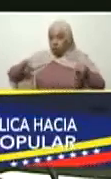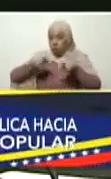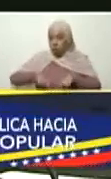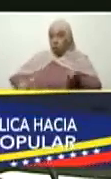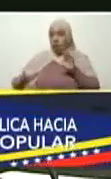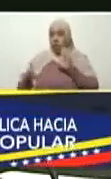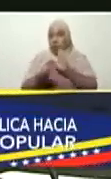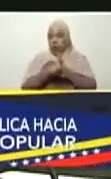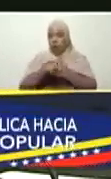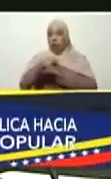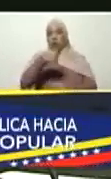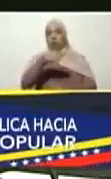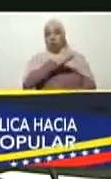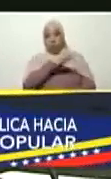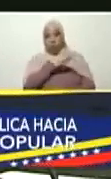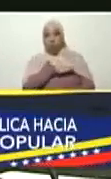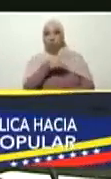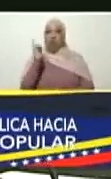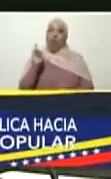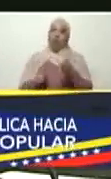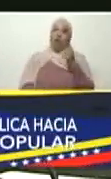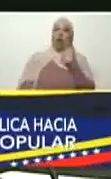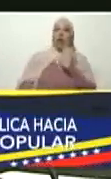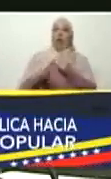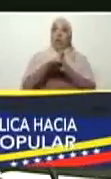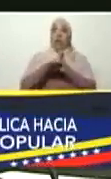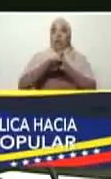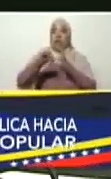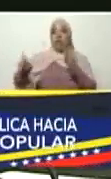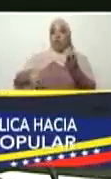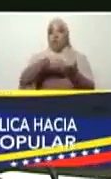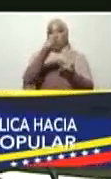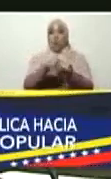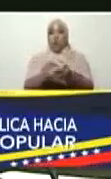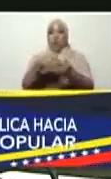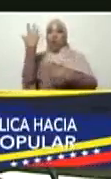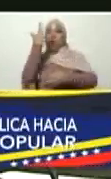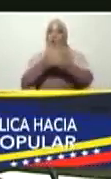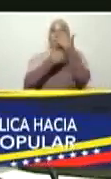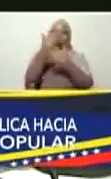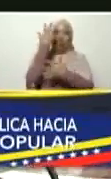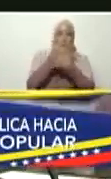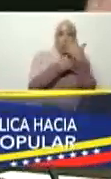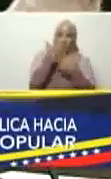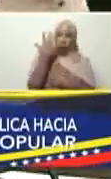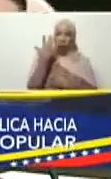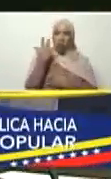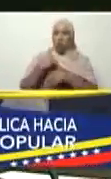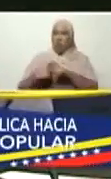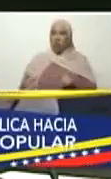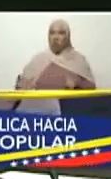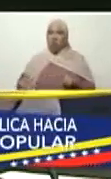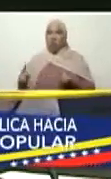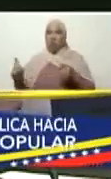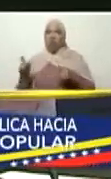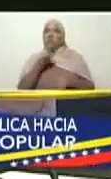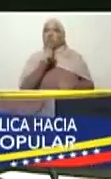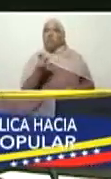permanentemente en las bases, hay leyes que son muy generales, que son declaraciones de principio. Hay otras leyes que son muy